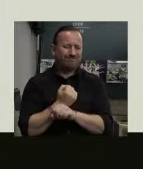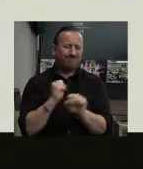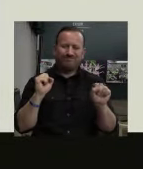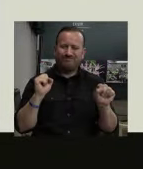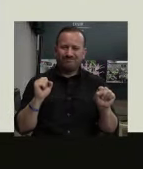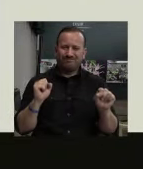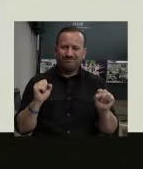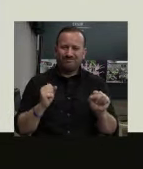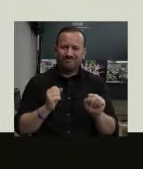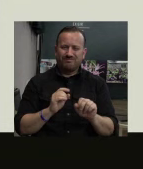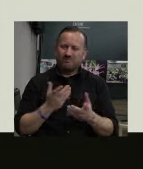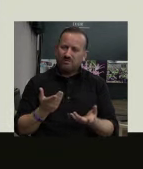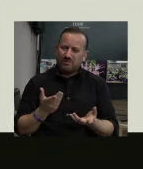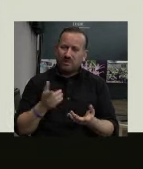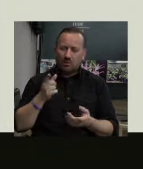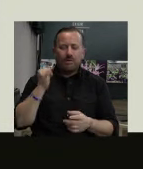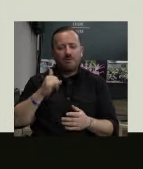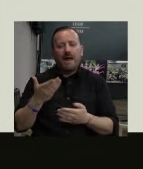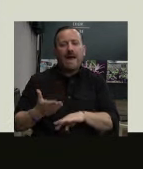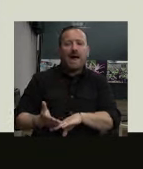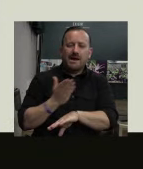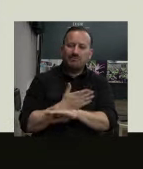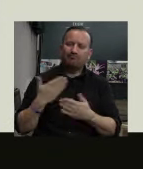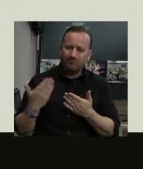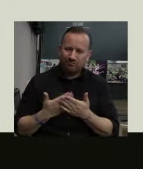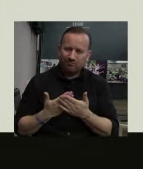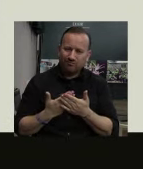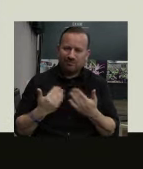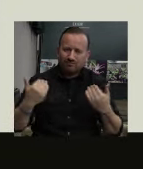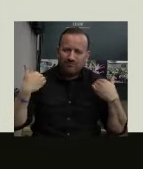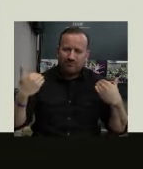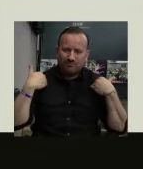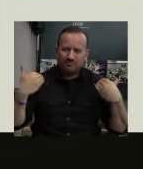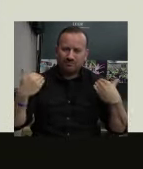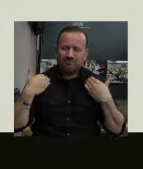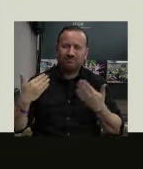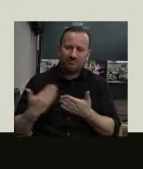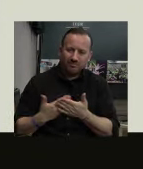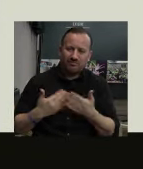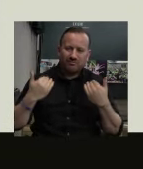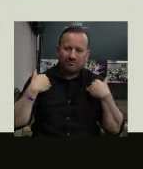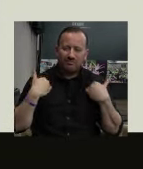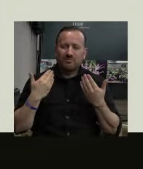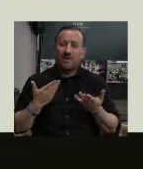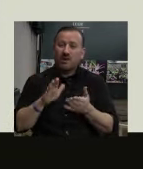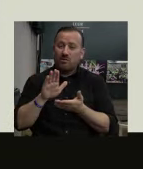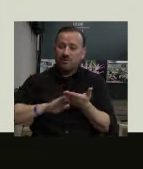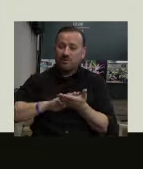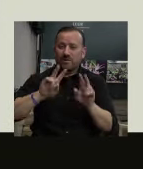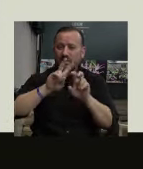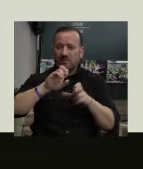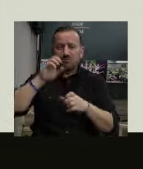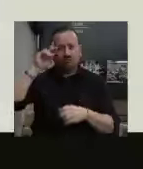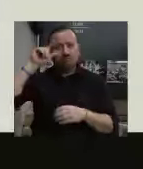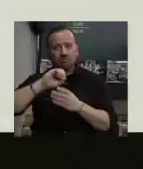perfectos por eso uno se prepara por eso uno se prepara en la Innovación